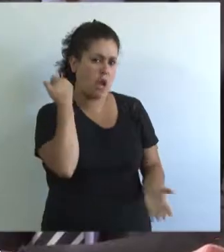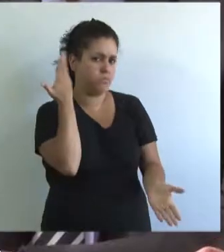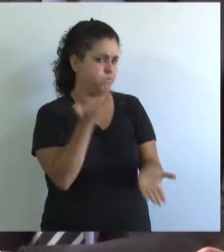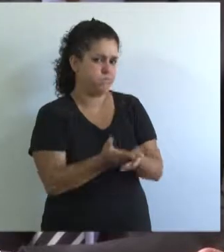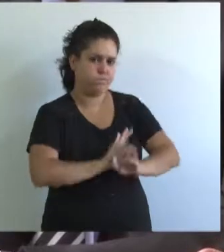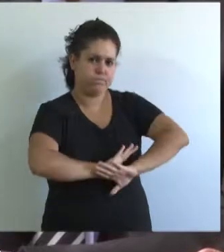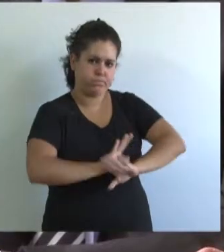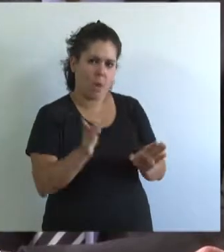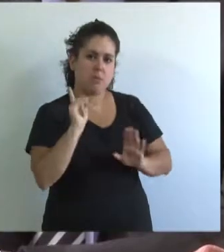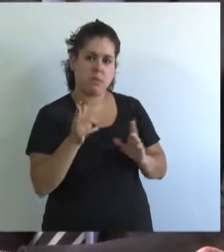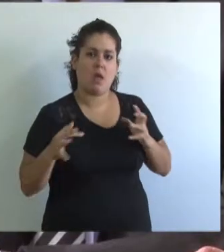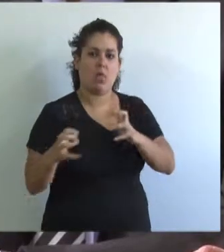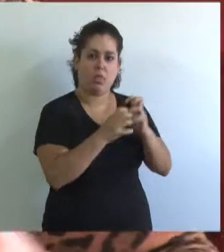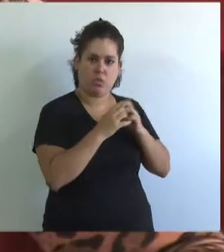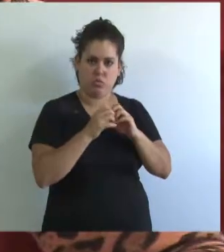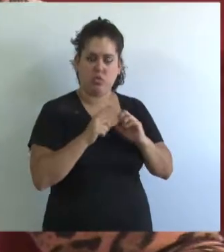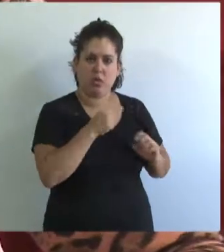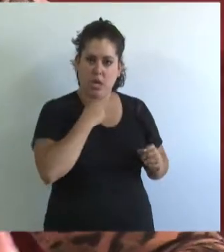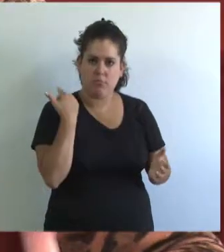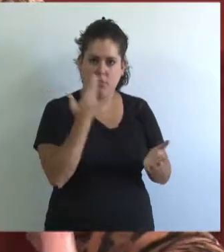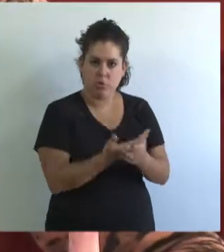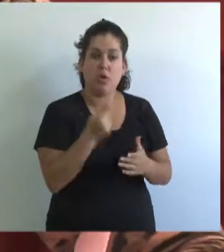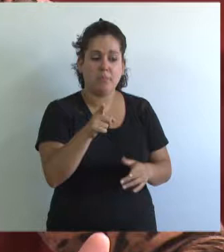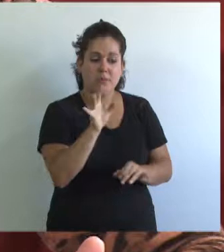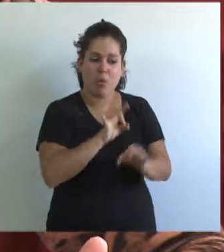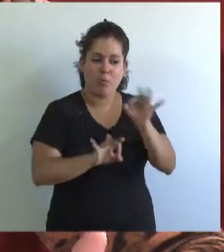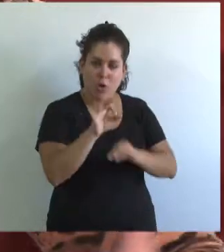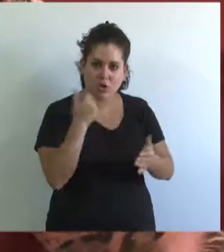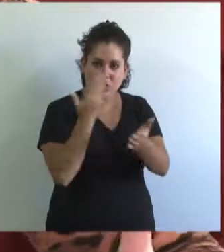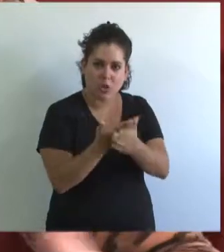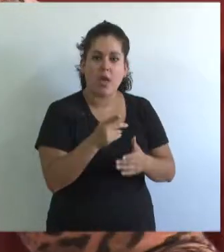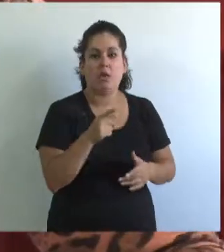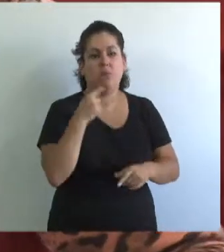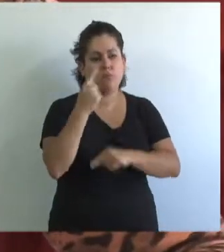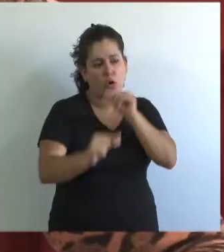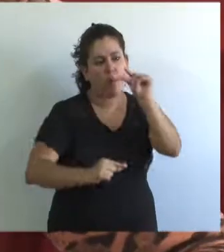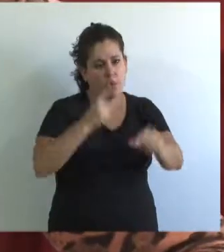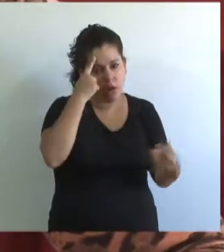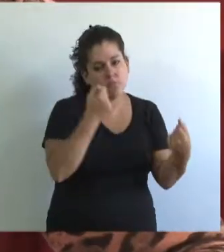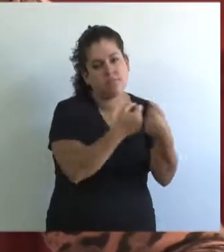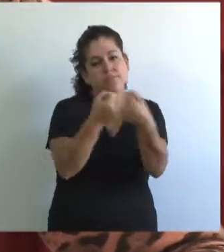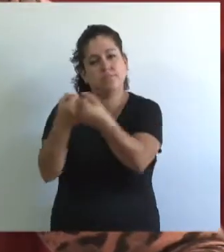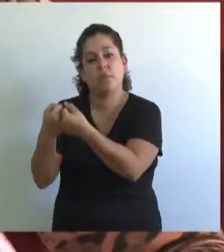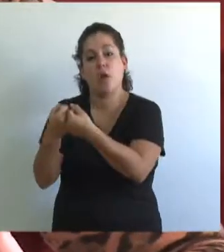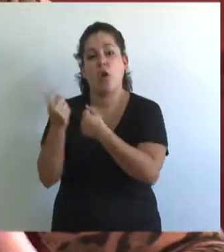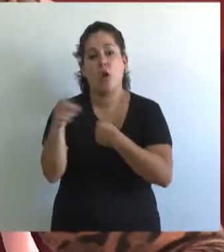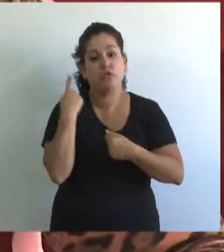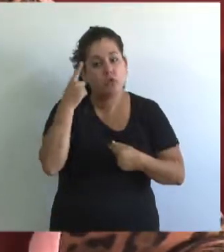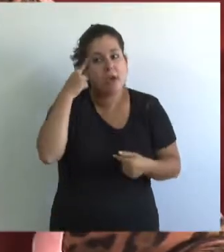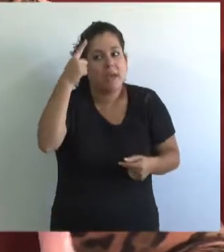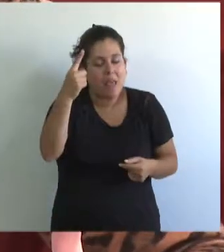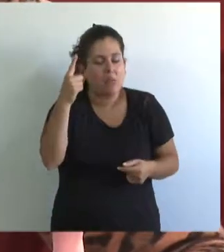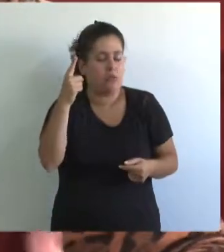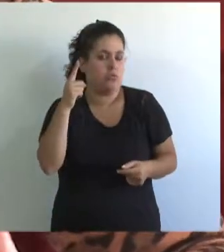propuesto para que esté dentro de la discusión. Son proyectos que se van consensuando y dentro de la modificación del Código Penal nosotros